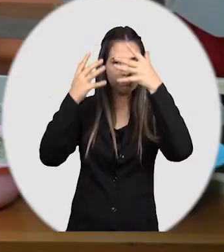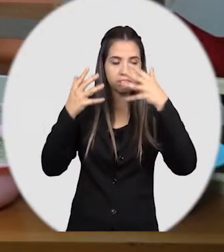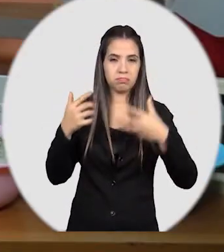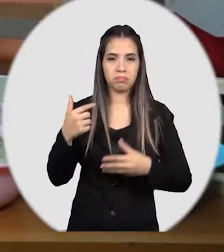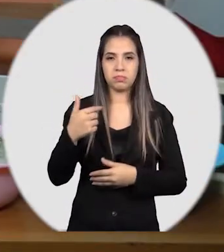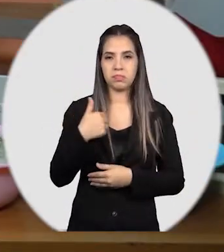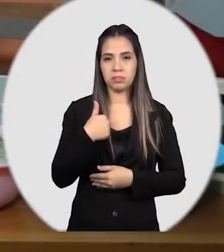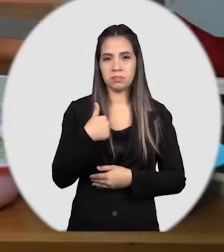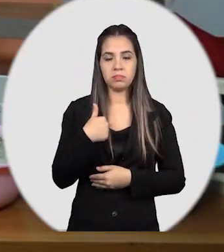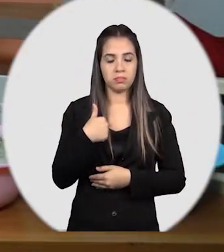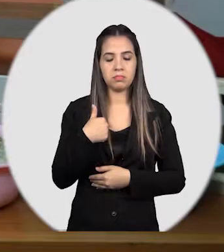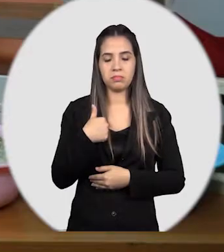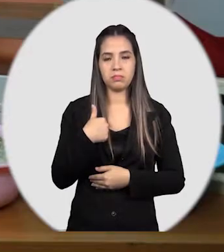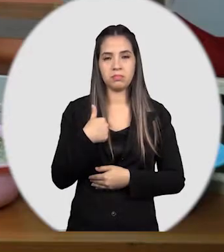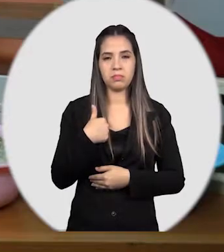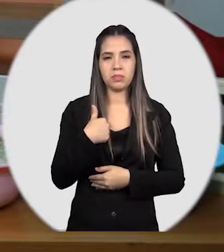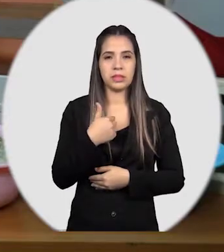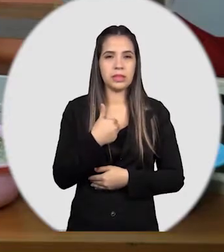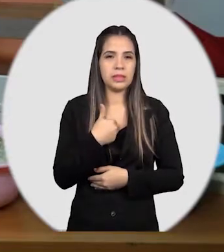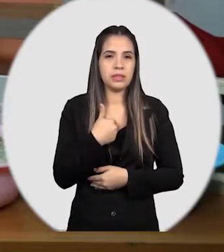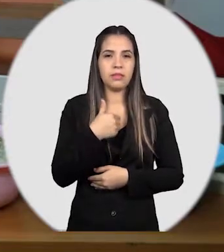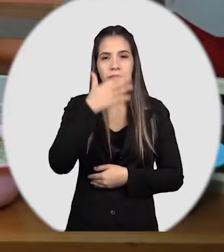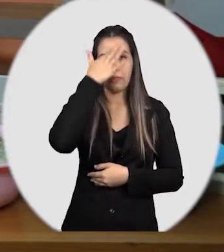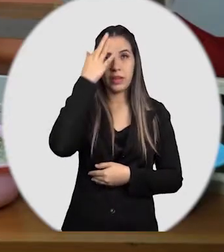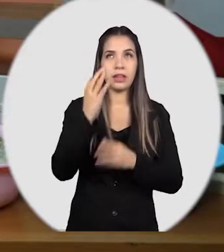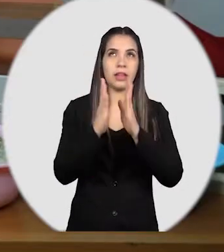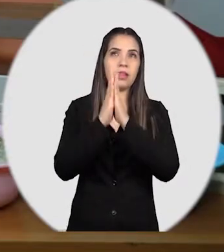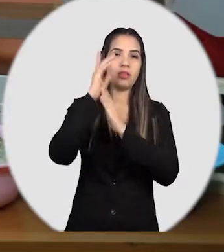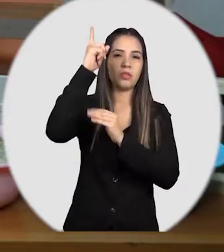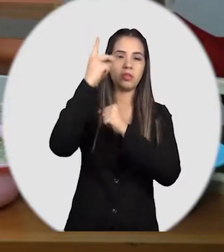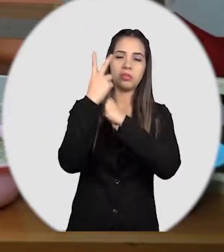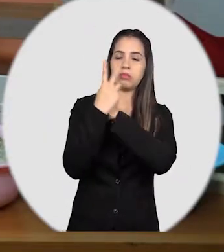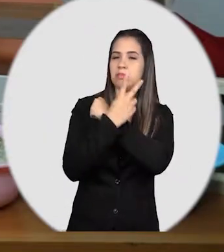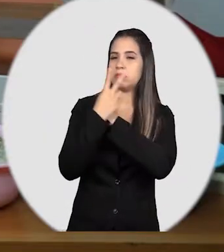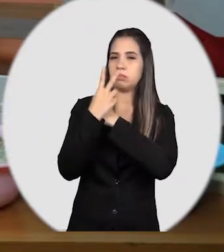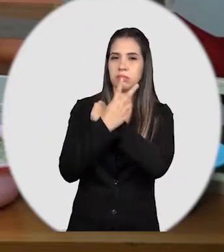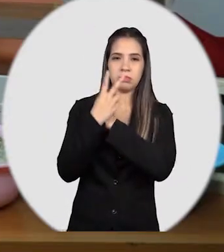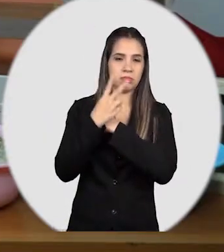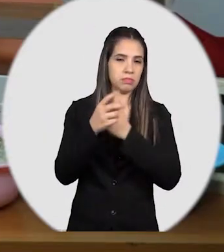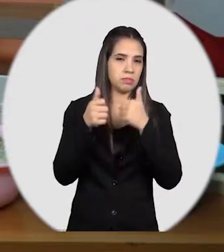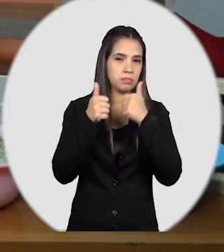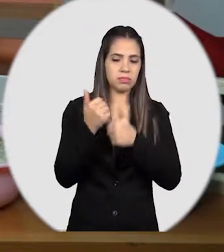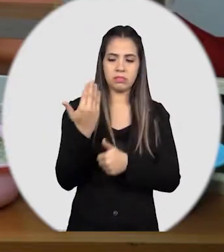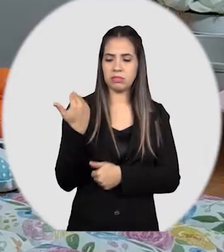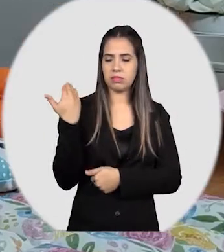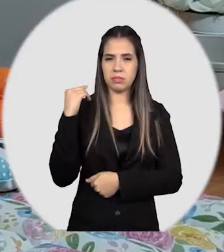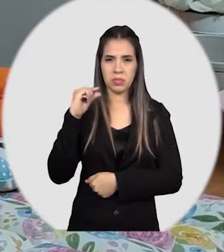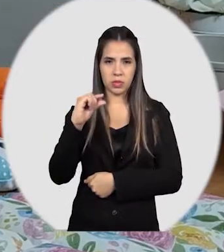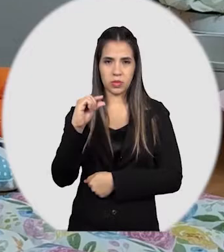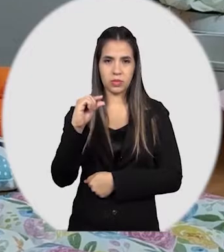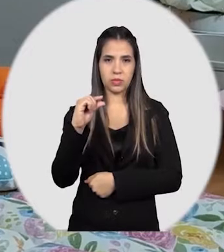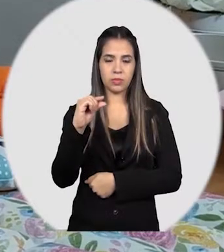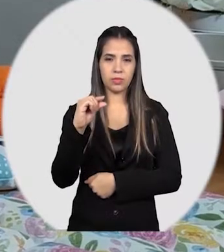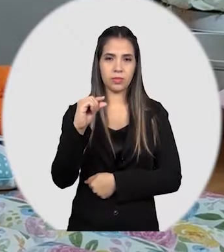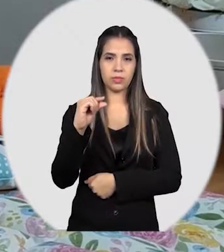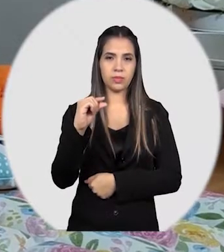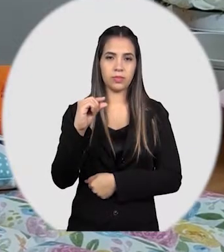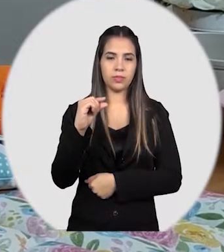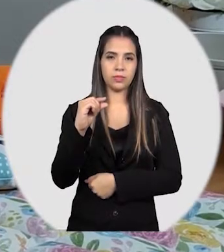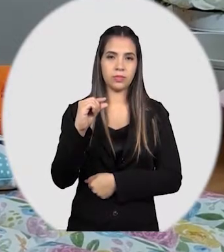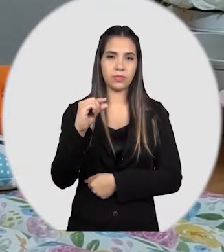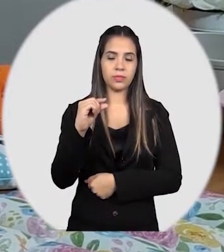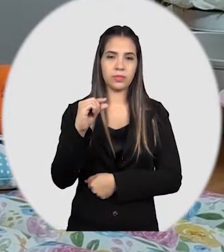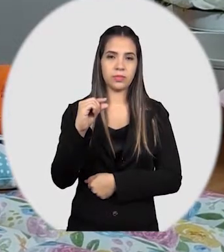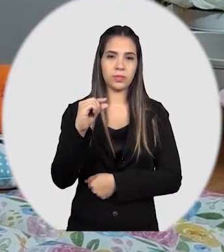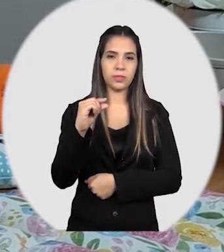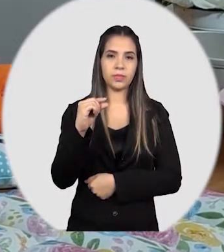Dios realmente. Hace unos días nada más, venía de un día muy cargado, con